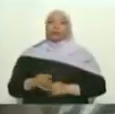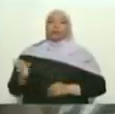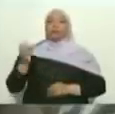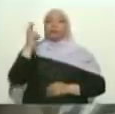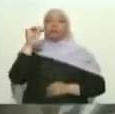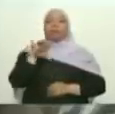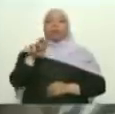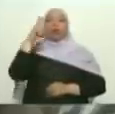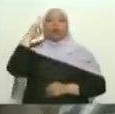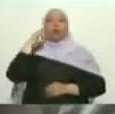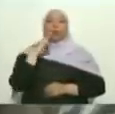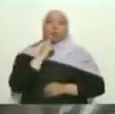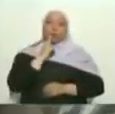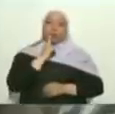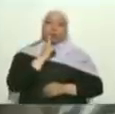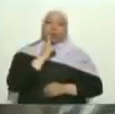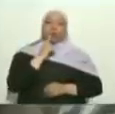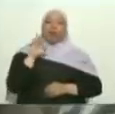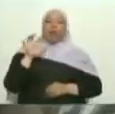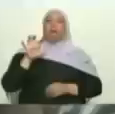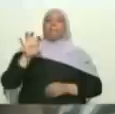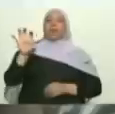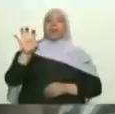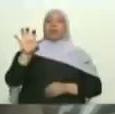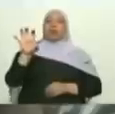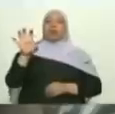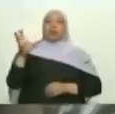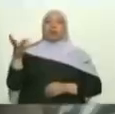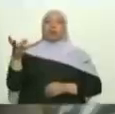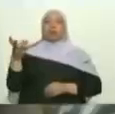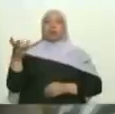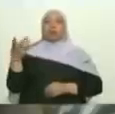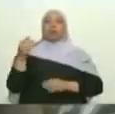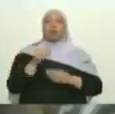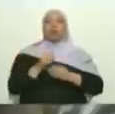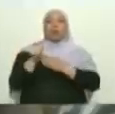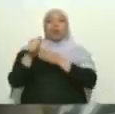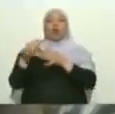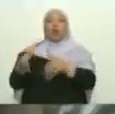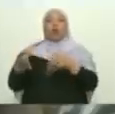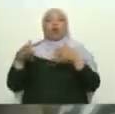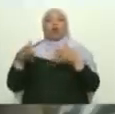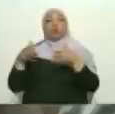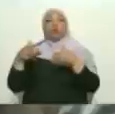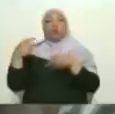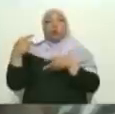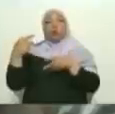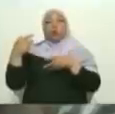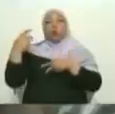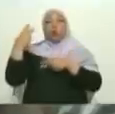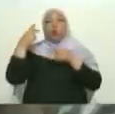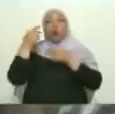Bolívar. Es la patria que logró con sus precursores